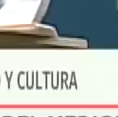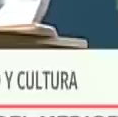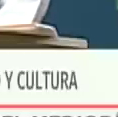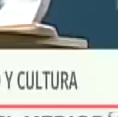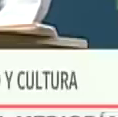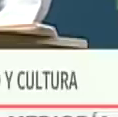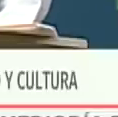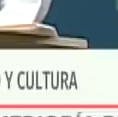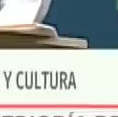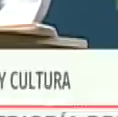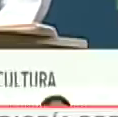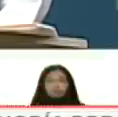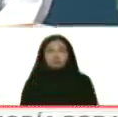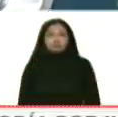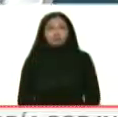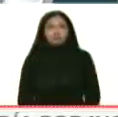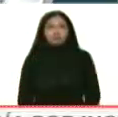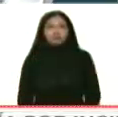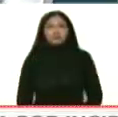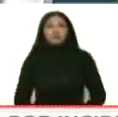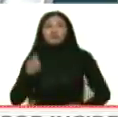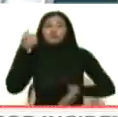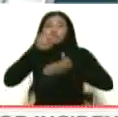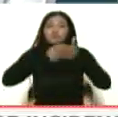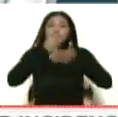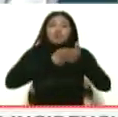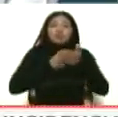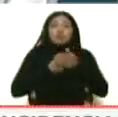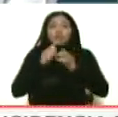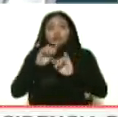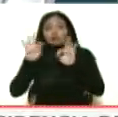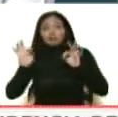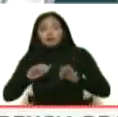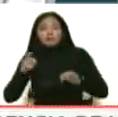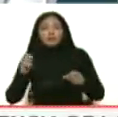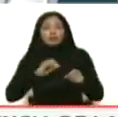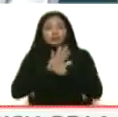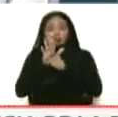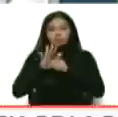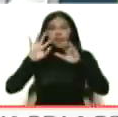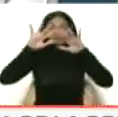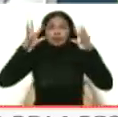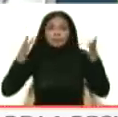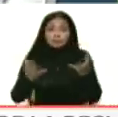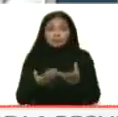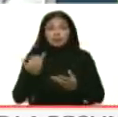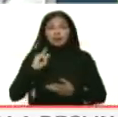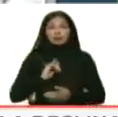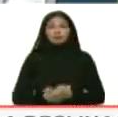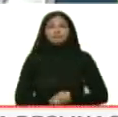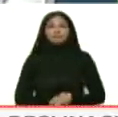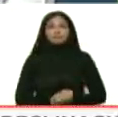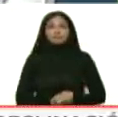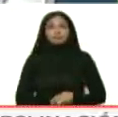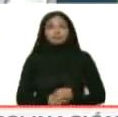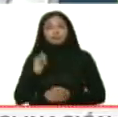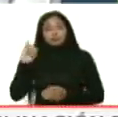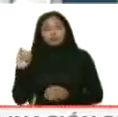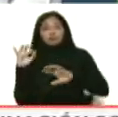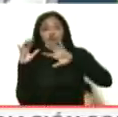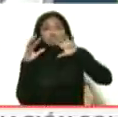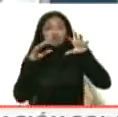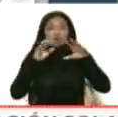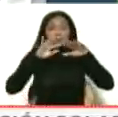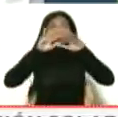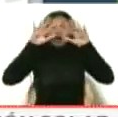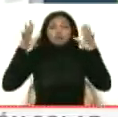todas y de todos, por la derrota de este flagelo, de esta pandemia que asola al planeta entero,